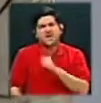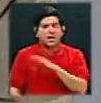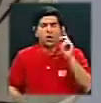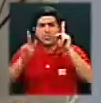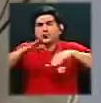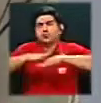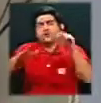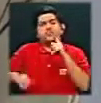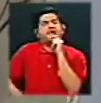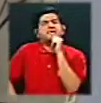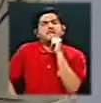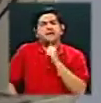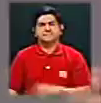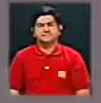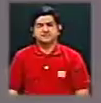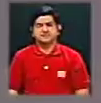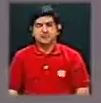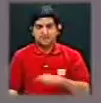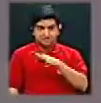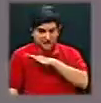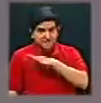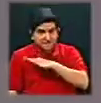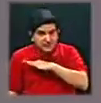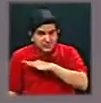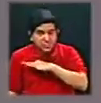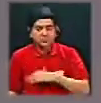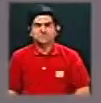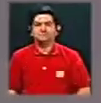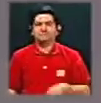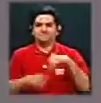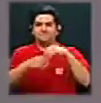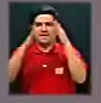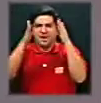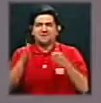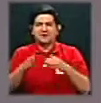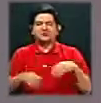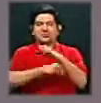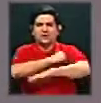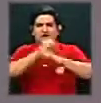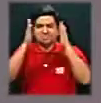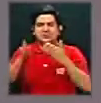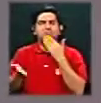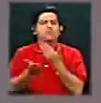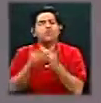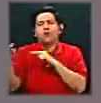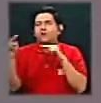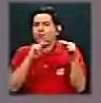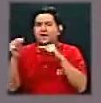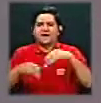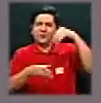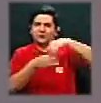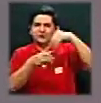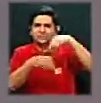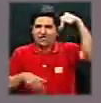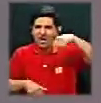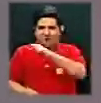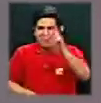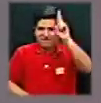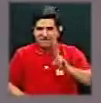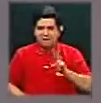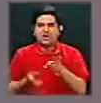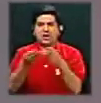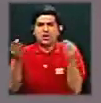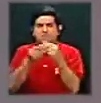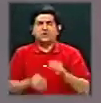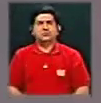fuera? Bueno, se benefician en primer lugar los inversores extranjeros que hacen un buen negocio con la inversión que realizan en Costa Rica y pueden producir